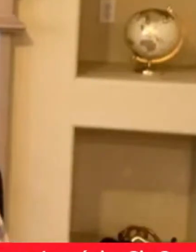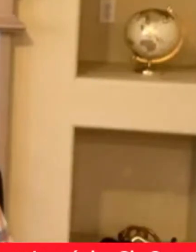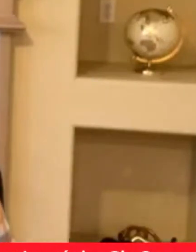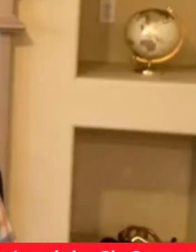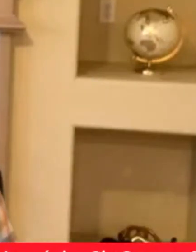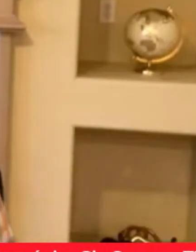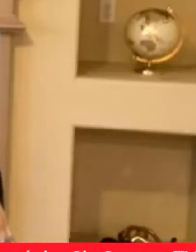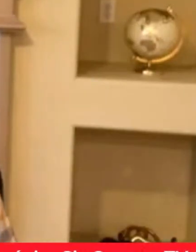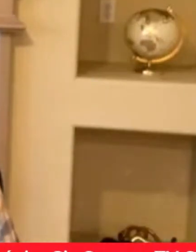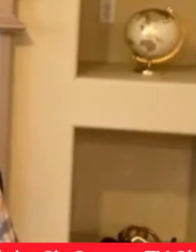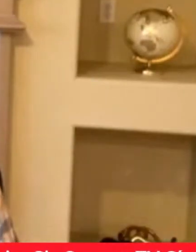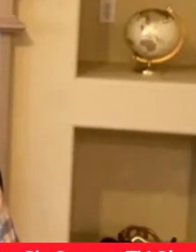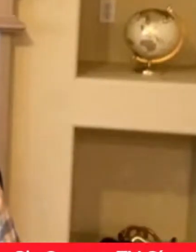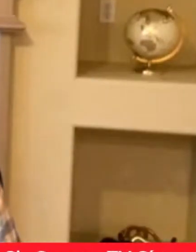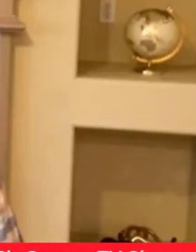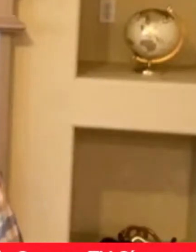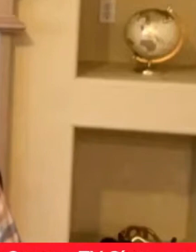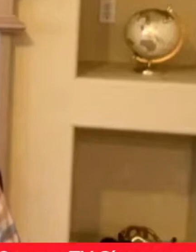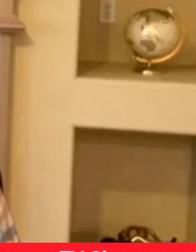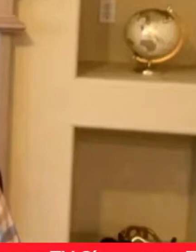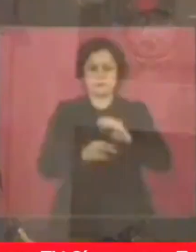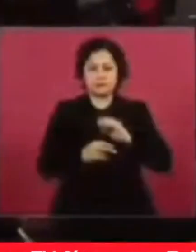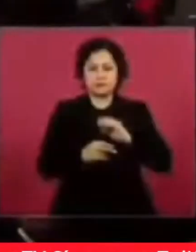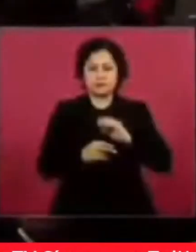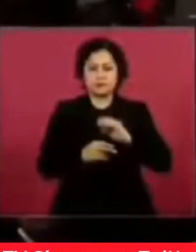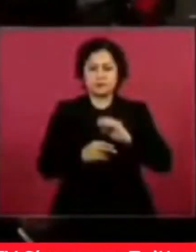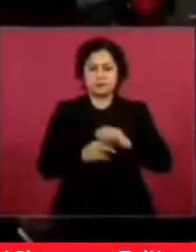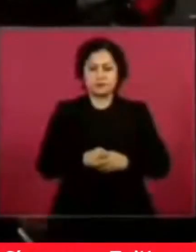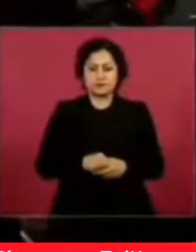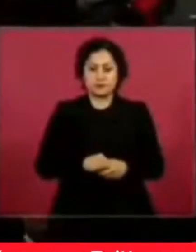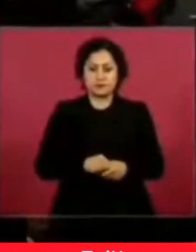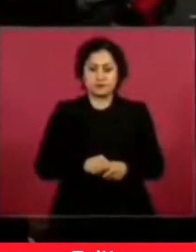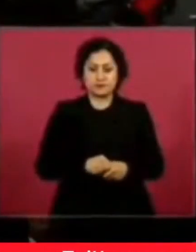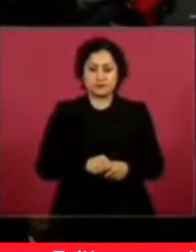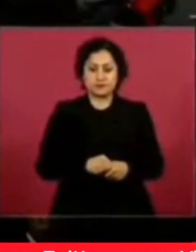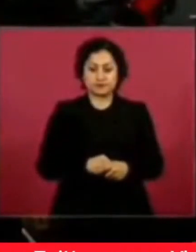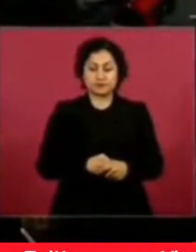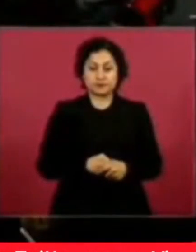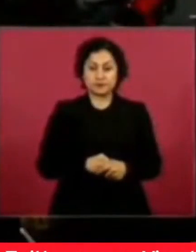es representada ya por el loco Milei.